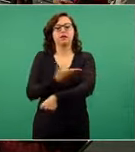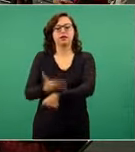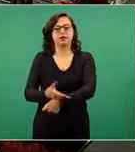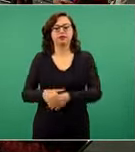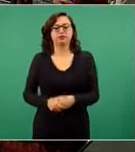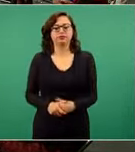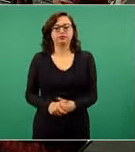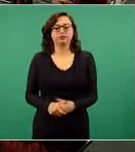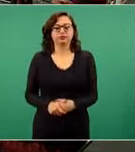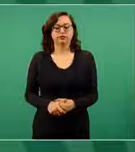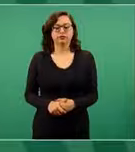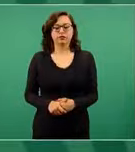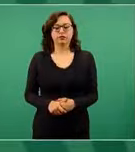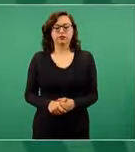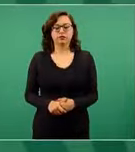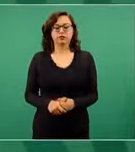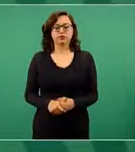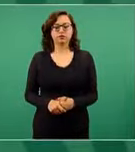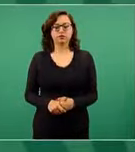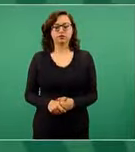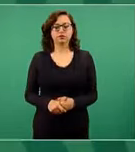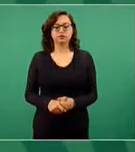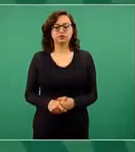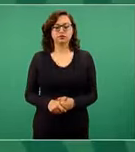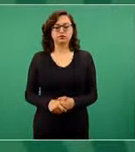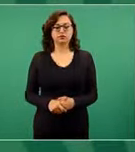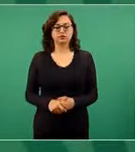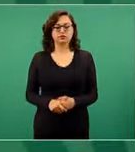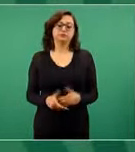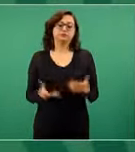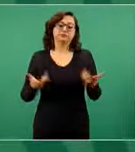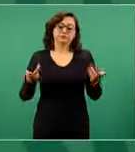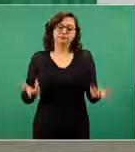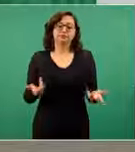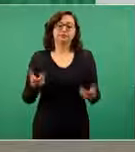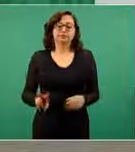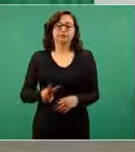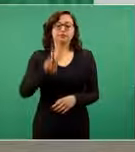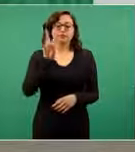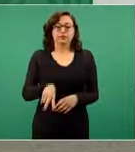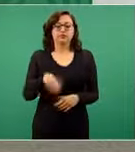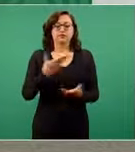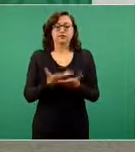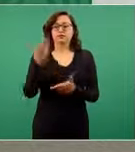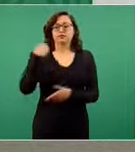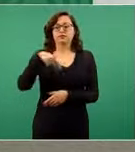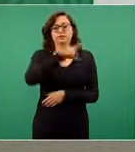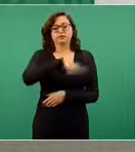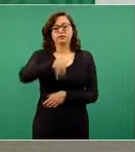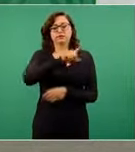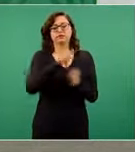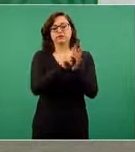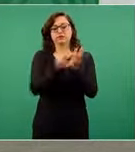Y claro, era una prensa sometida en el porfiriato,